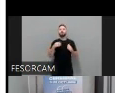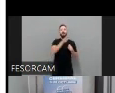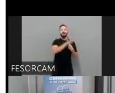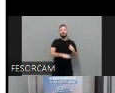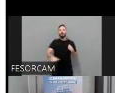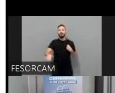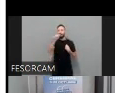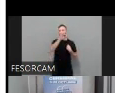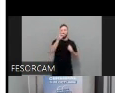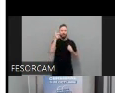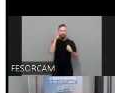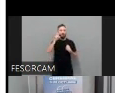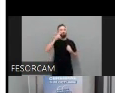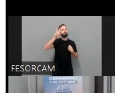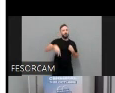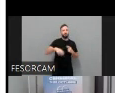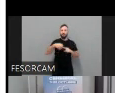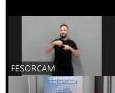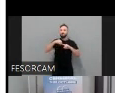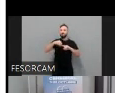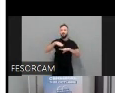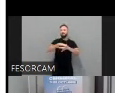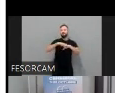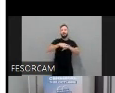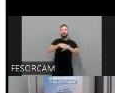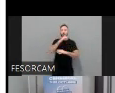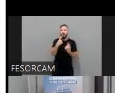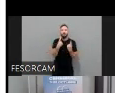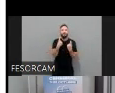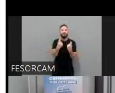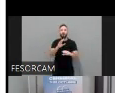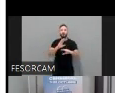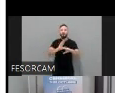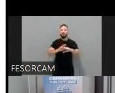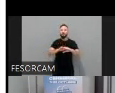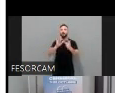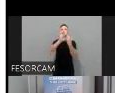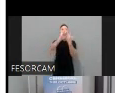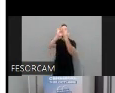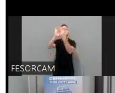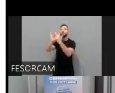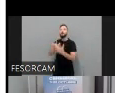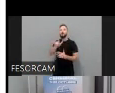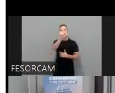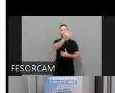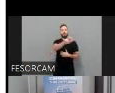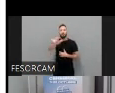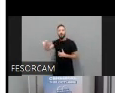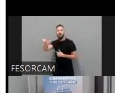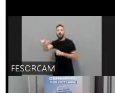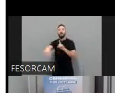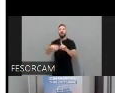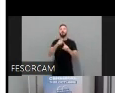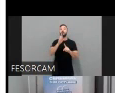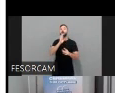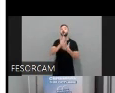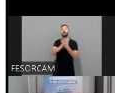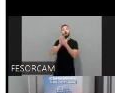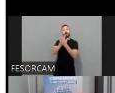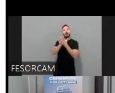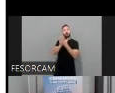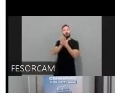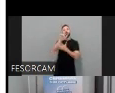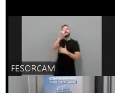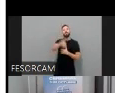las niñas, porque es imprescindible para poder conectar e interactuar con las personas y como ha dicho, pues es algo que ayuda